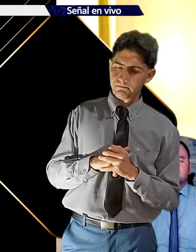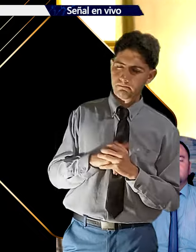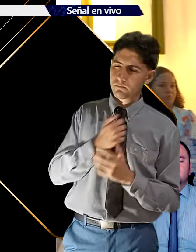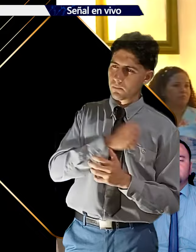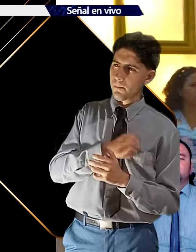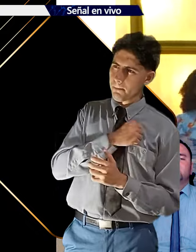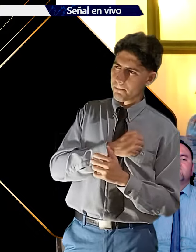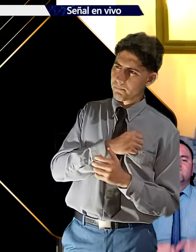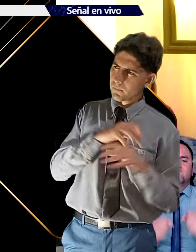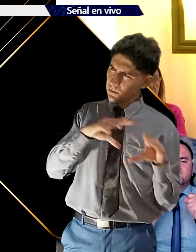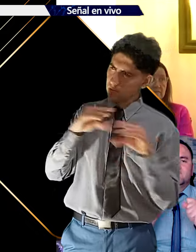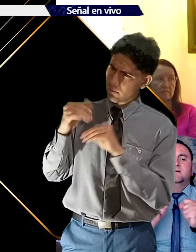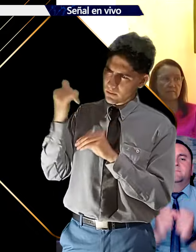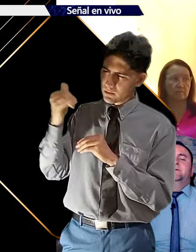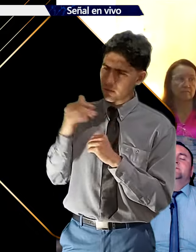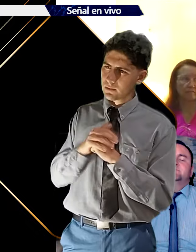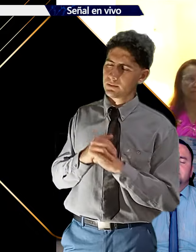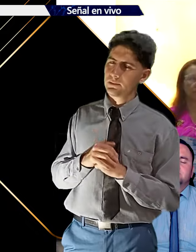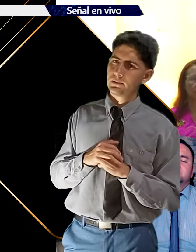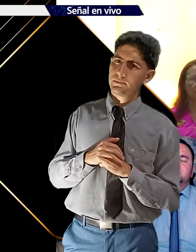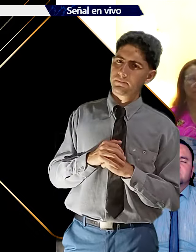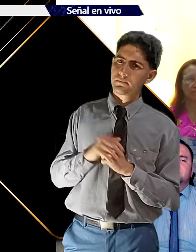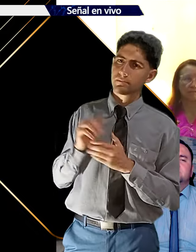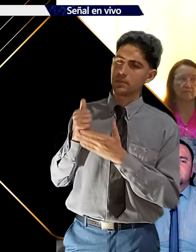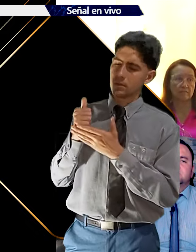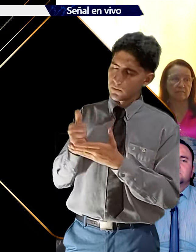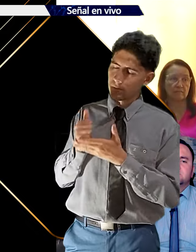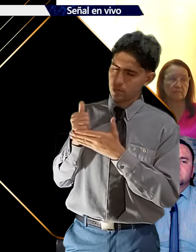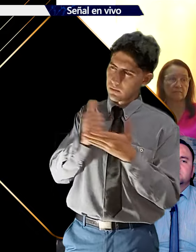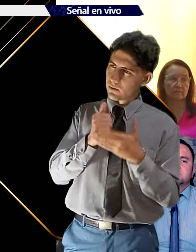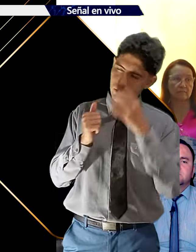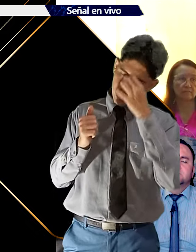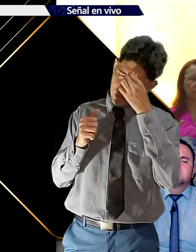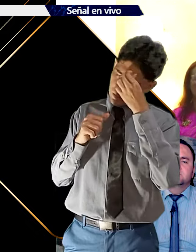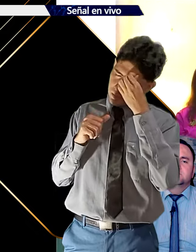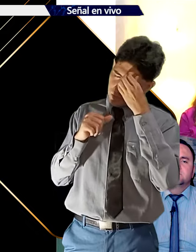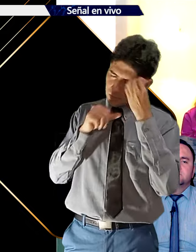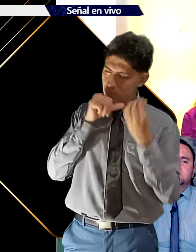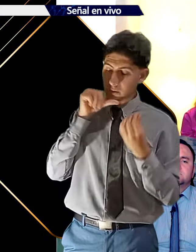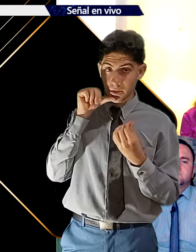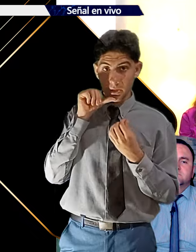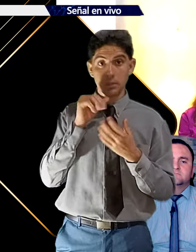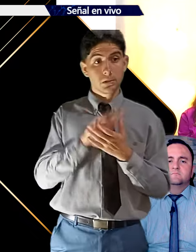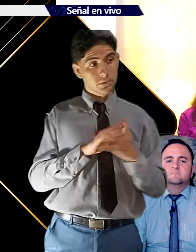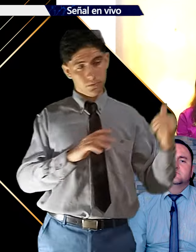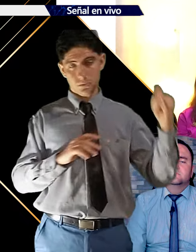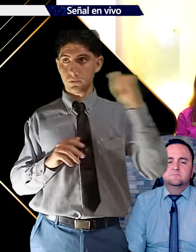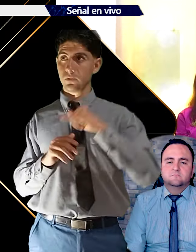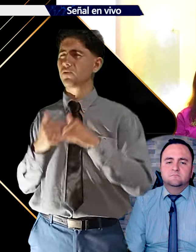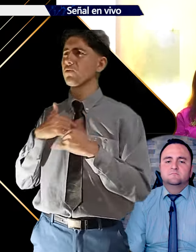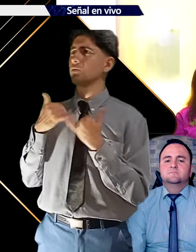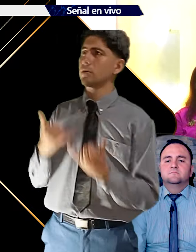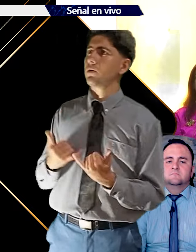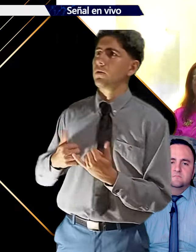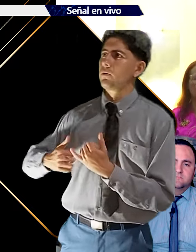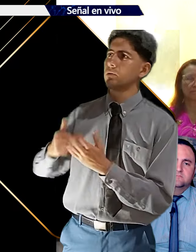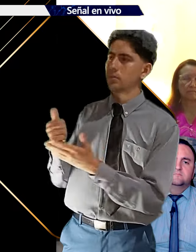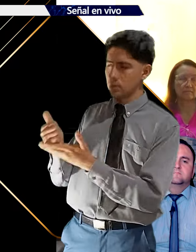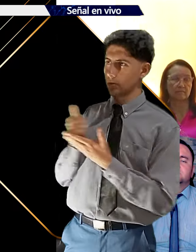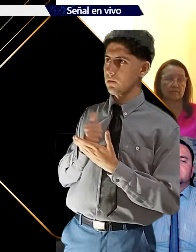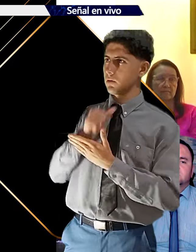dice que sí, hermana. Nosotros le compramos tiquete de cualquier ciudad de Colombia. Por favor, usted puede recibir mi hijo de un día para otro para ayunar con él. Y si el muchacho